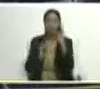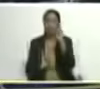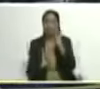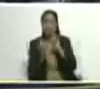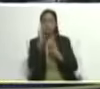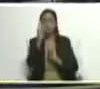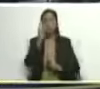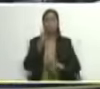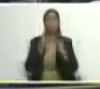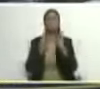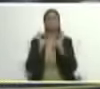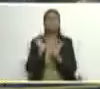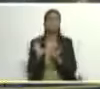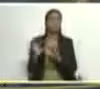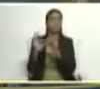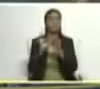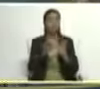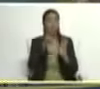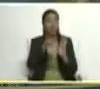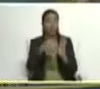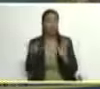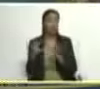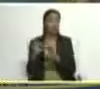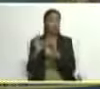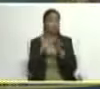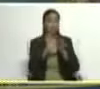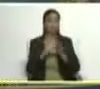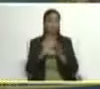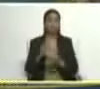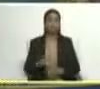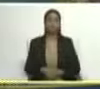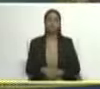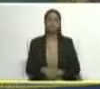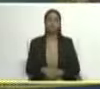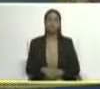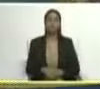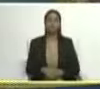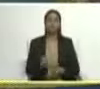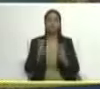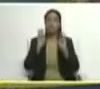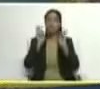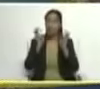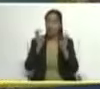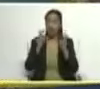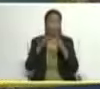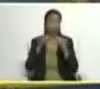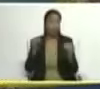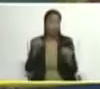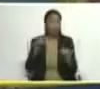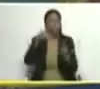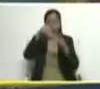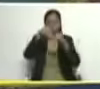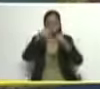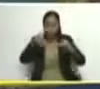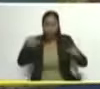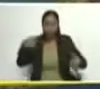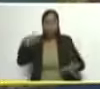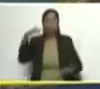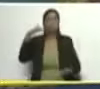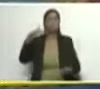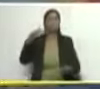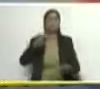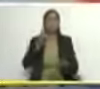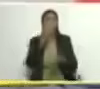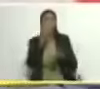y planes conjuntos. El tema de los fertilizantes no contaminantes, que